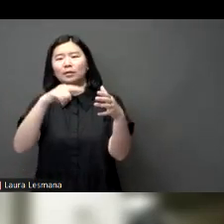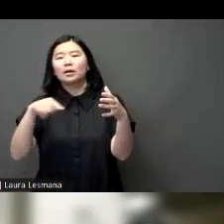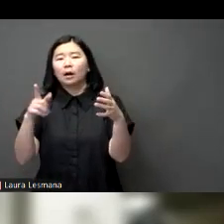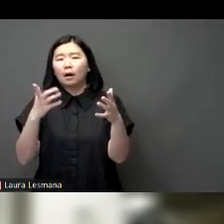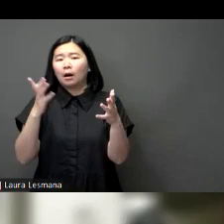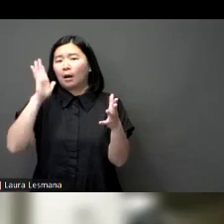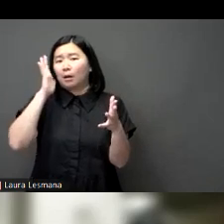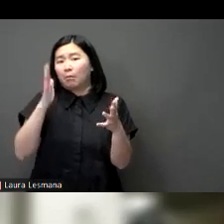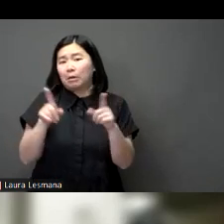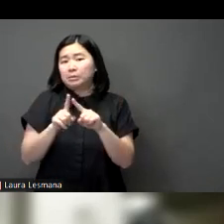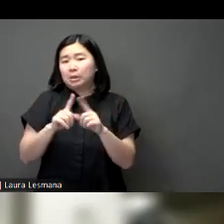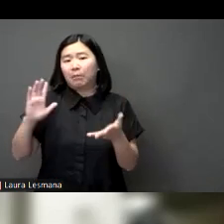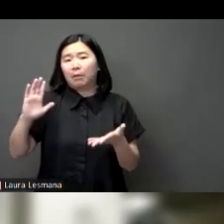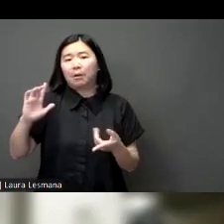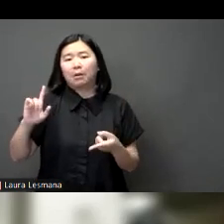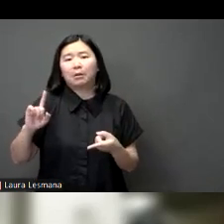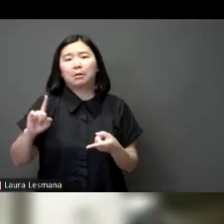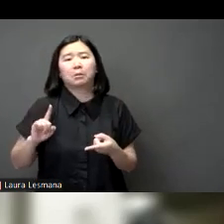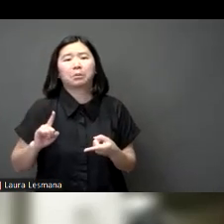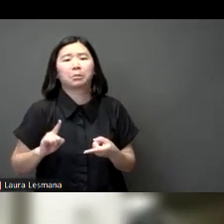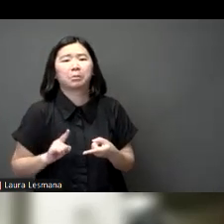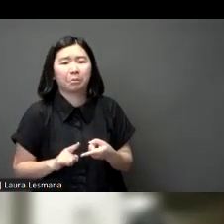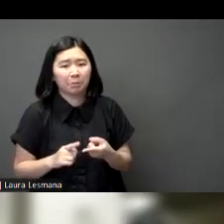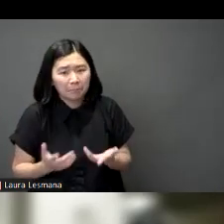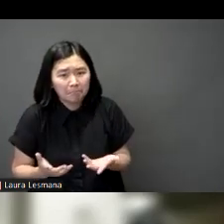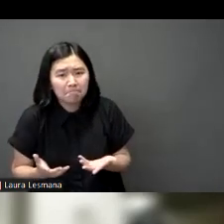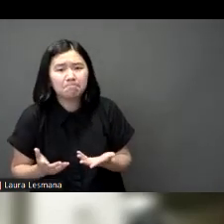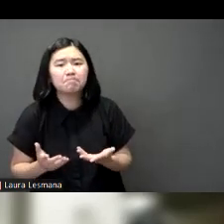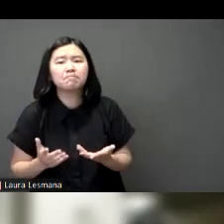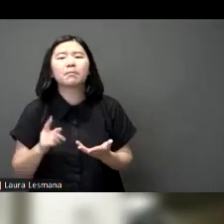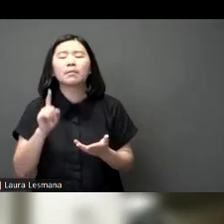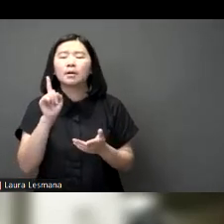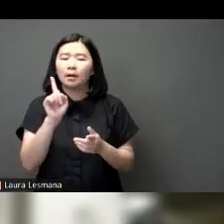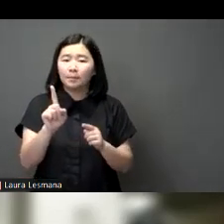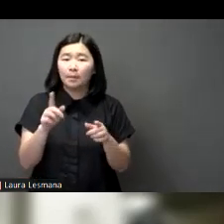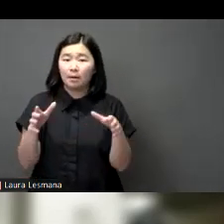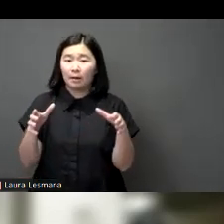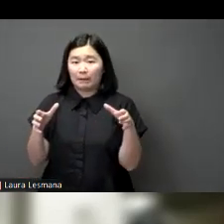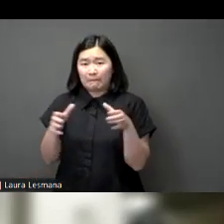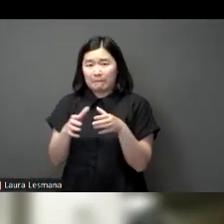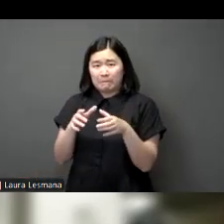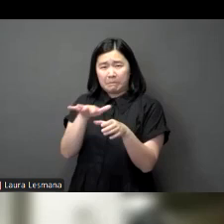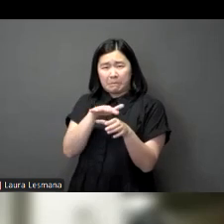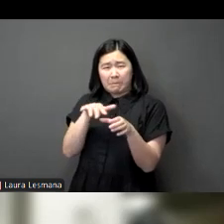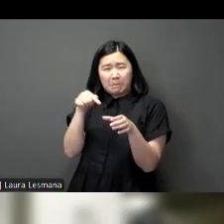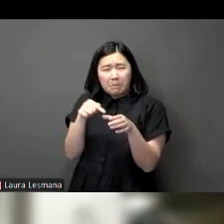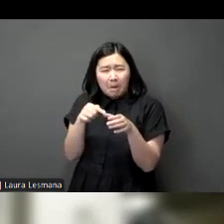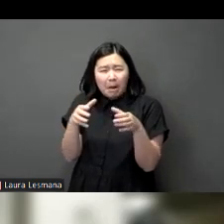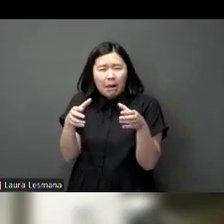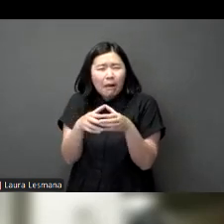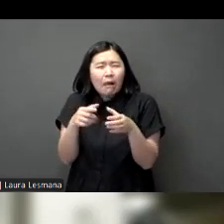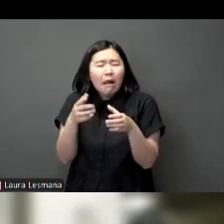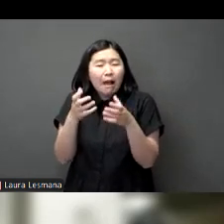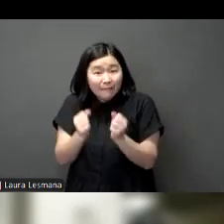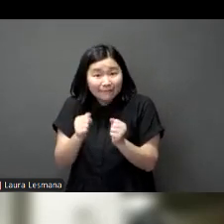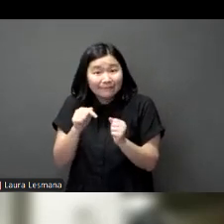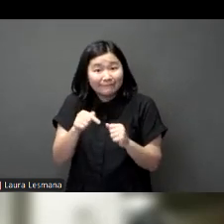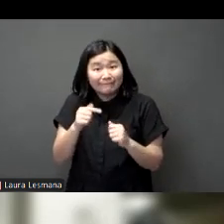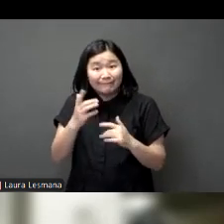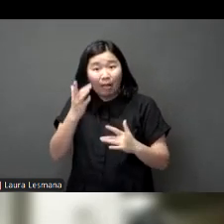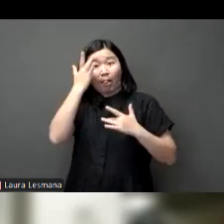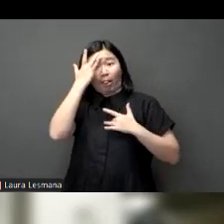tanto, conociendo esta historia, conociendo el agente causal, es que las intervenciones sanitarias para este programa, ¿cierto?, de